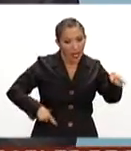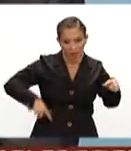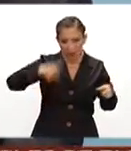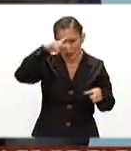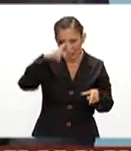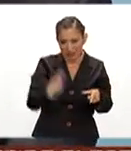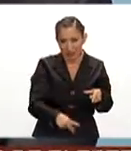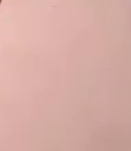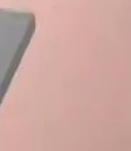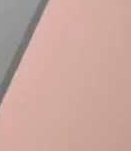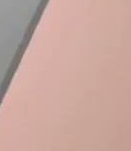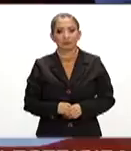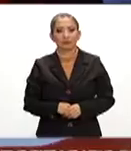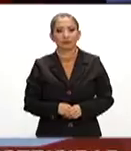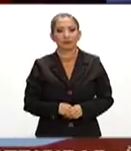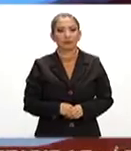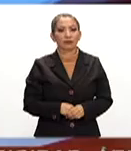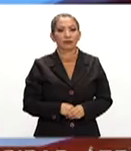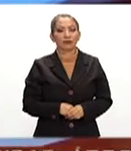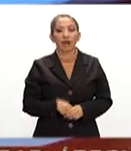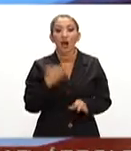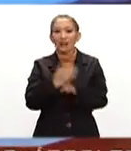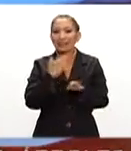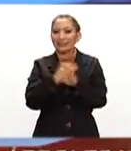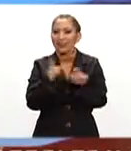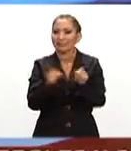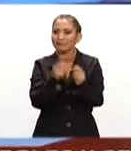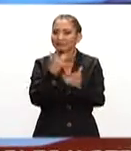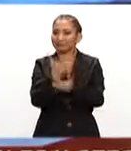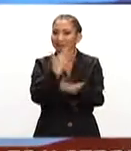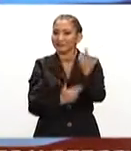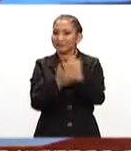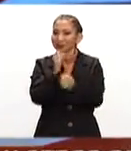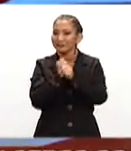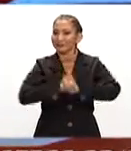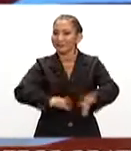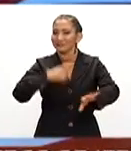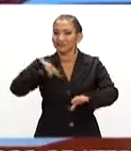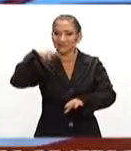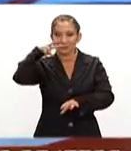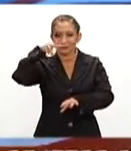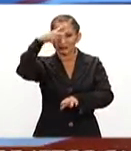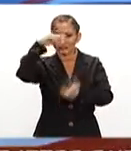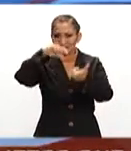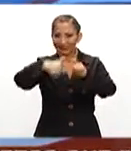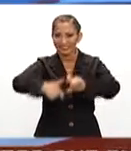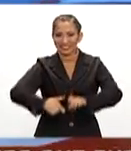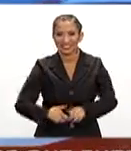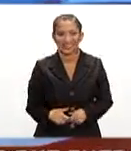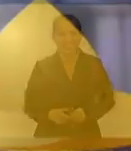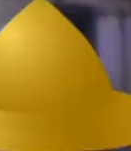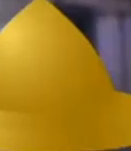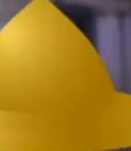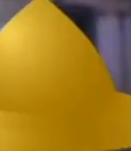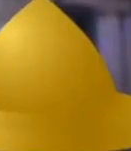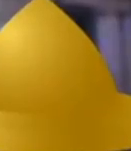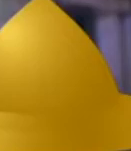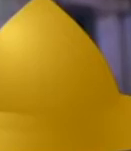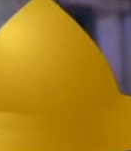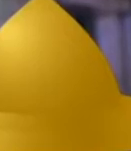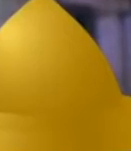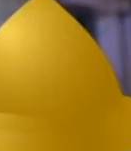la República. Es momento de hacer una breve pausa, regresamos con más información, esto es México al Día.